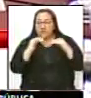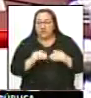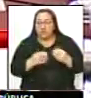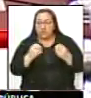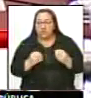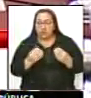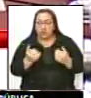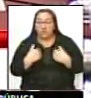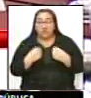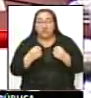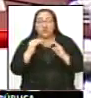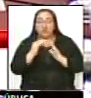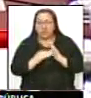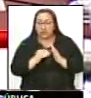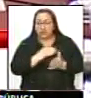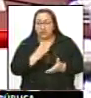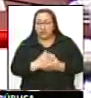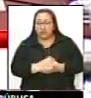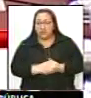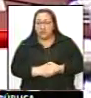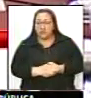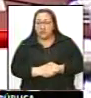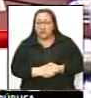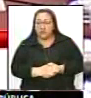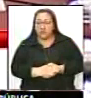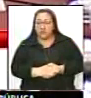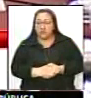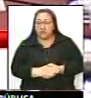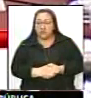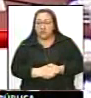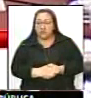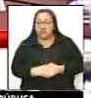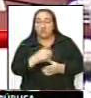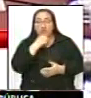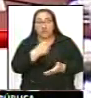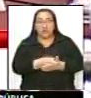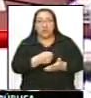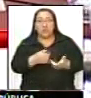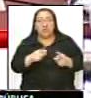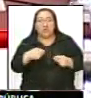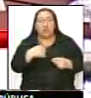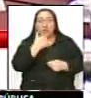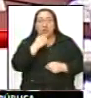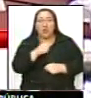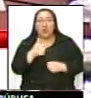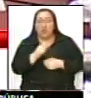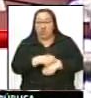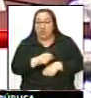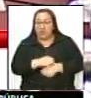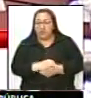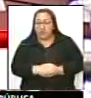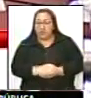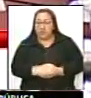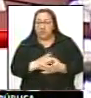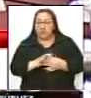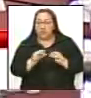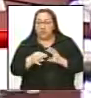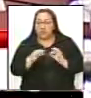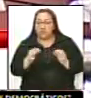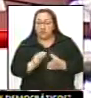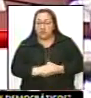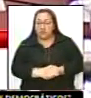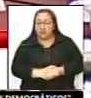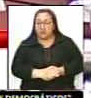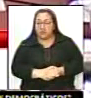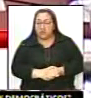justamente tenemos menos riesgo de ir a un default, a una falta de pago, como pudo haber sucedido en otros momentos en nuestra historia,